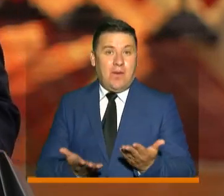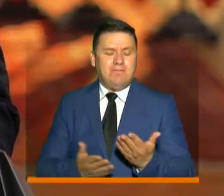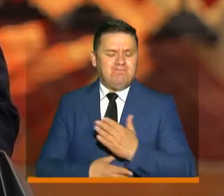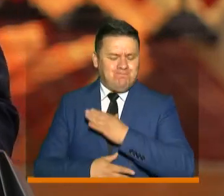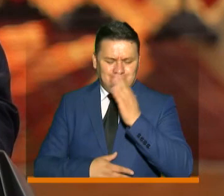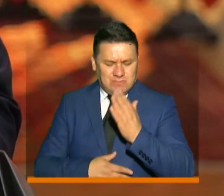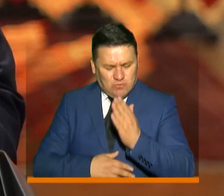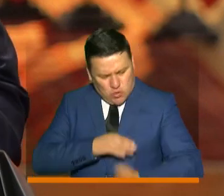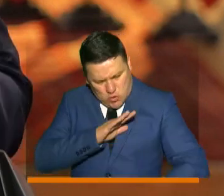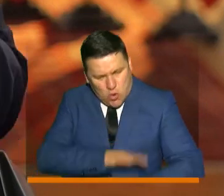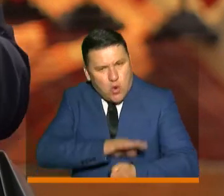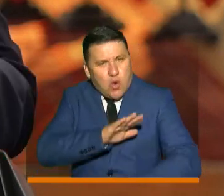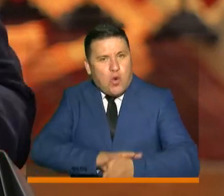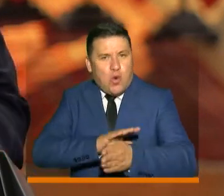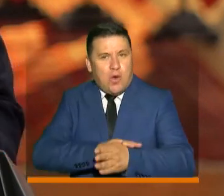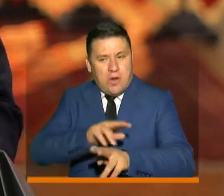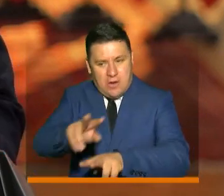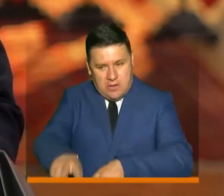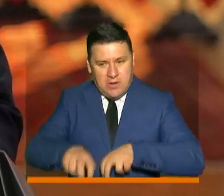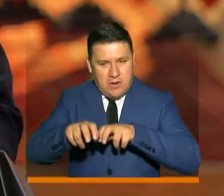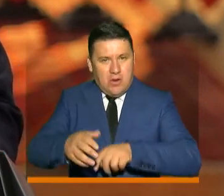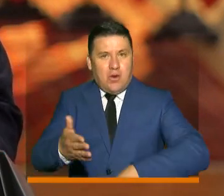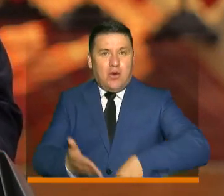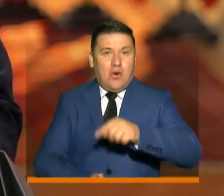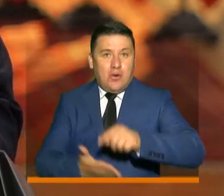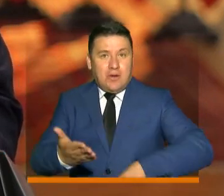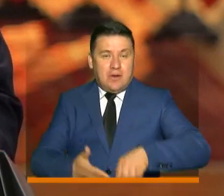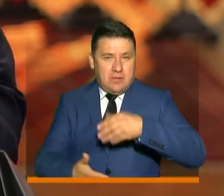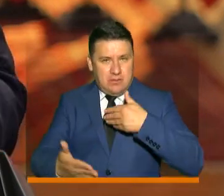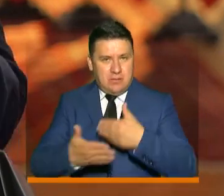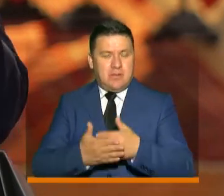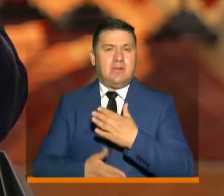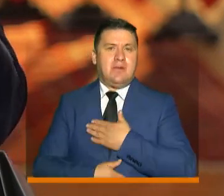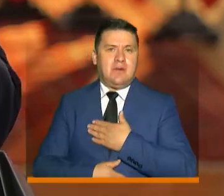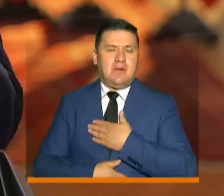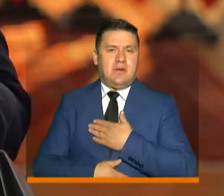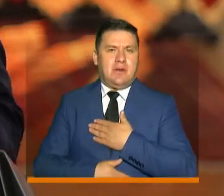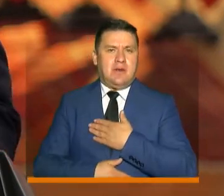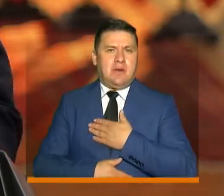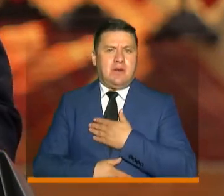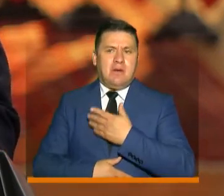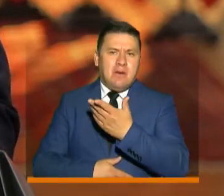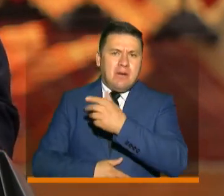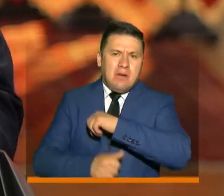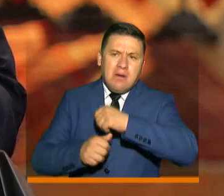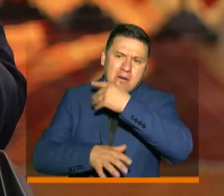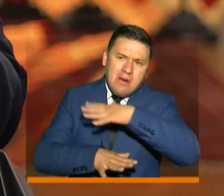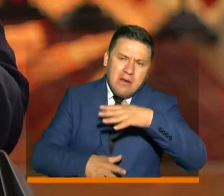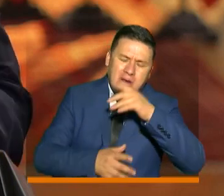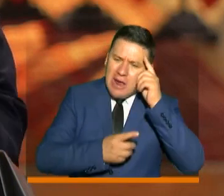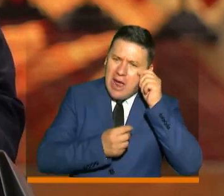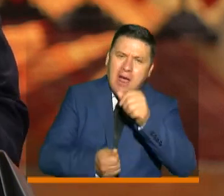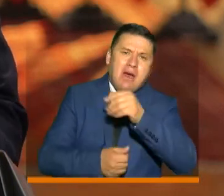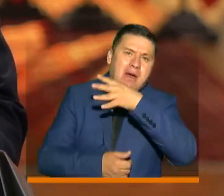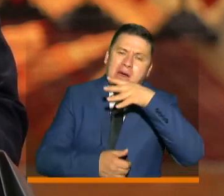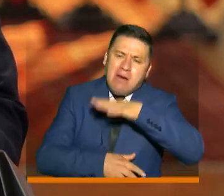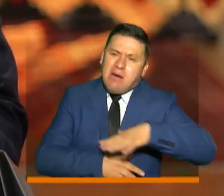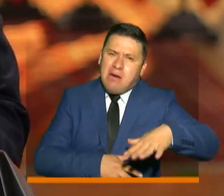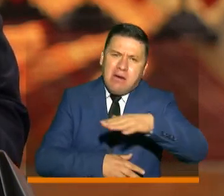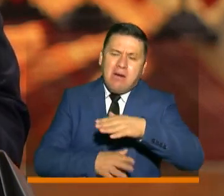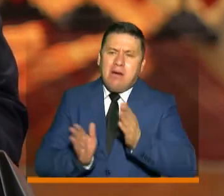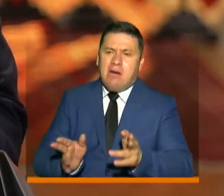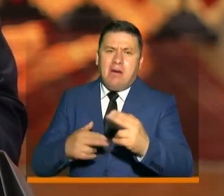seguiremos adelante con la agricultura por contrato con la provisión de bienes públicos rurales y la implementación del